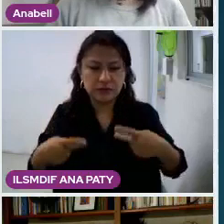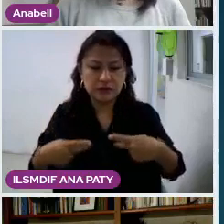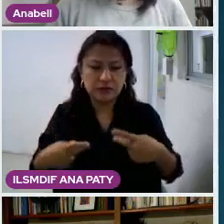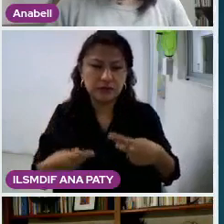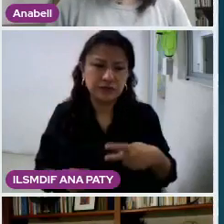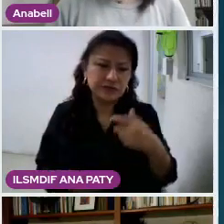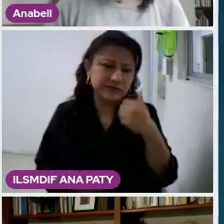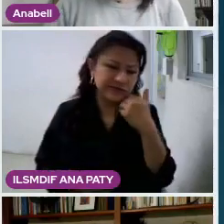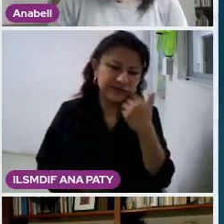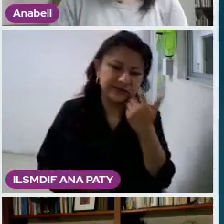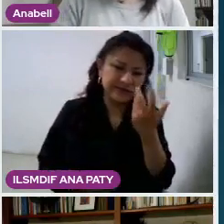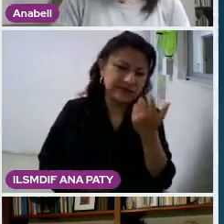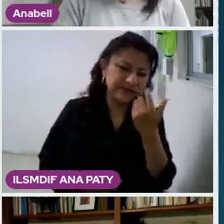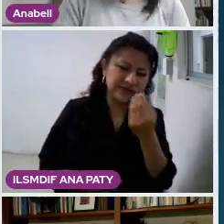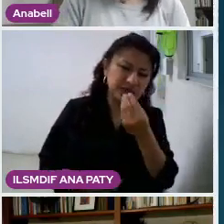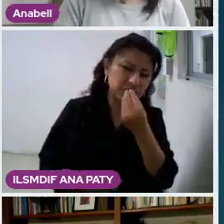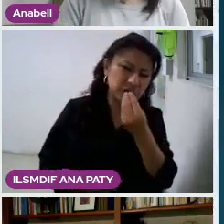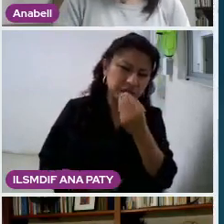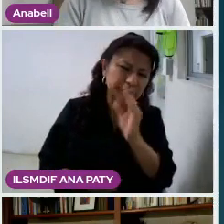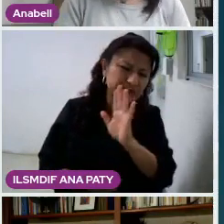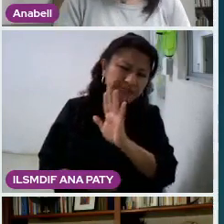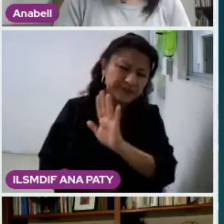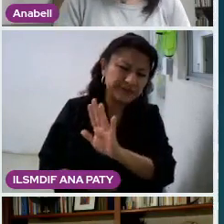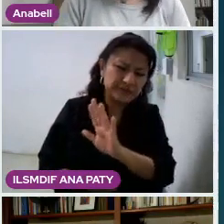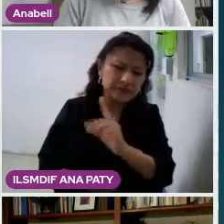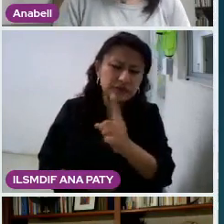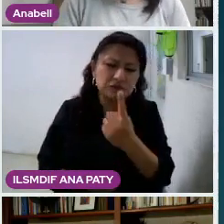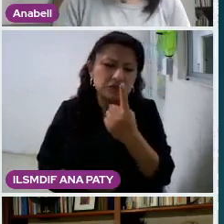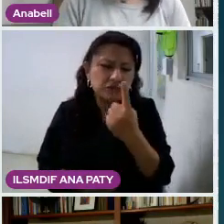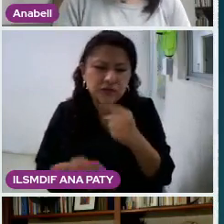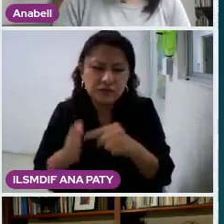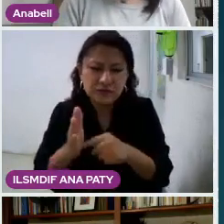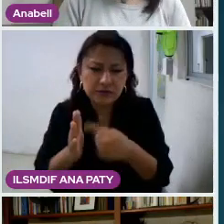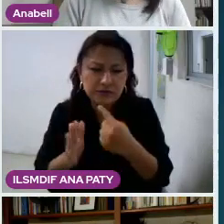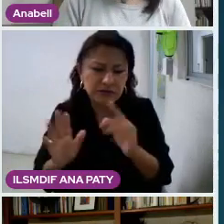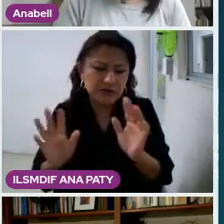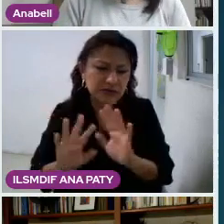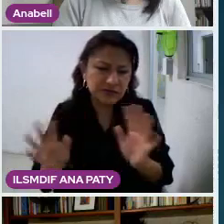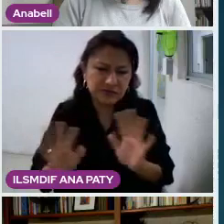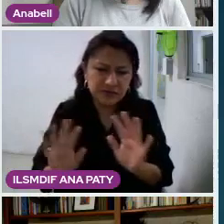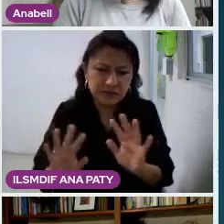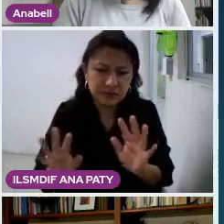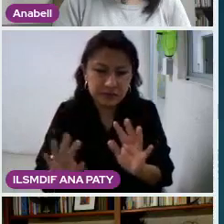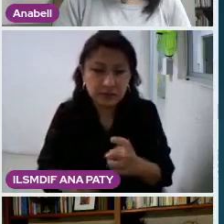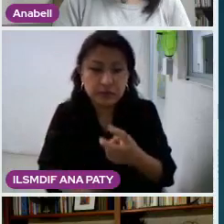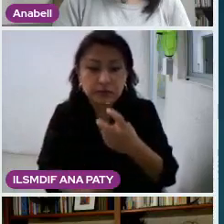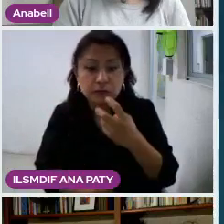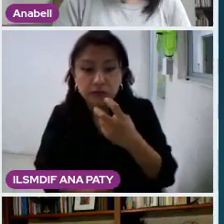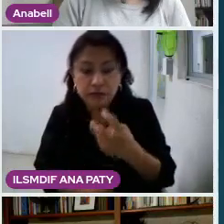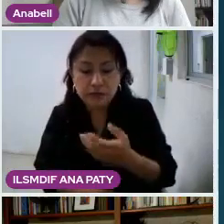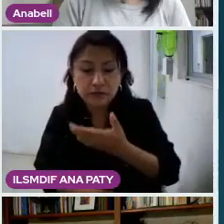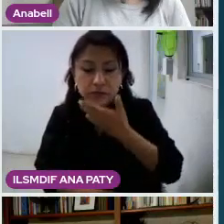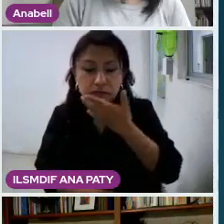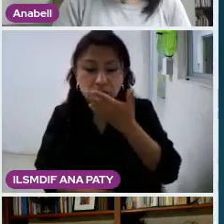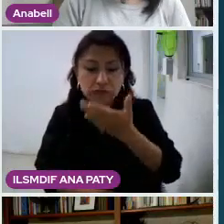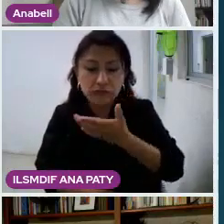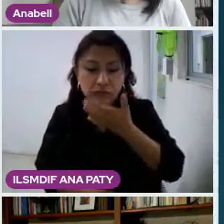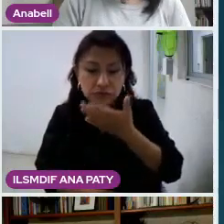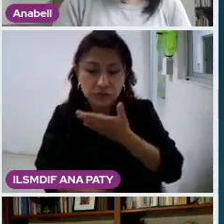interminable de un cuerpo perfecto. Y ya veremos lo que hay atrás del cuerpo perfecto y de esta búsqueda. Entonces, en este caso,